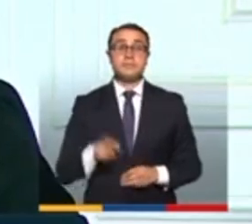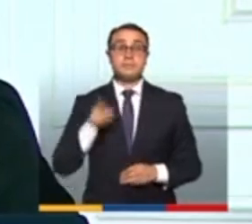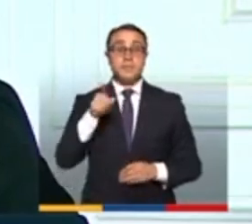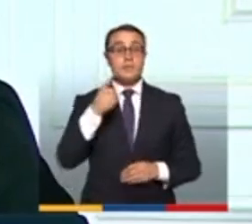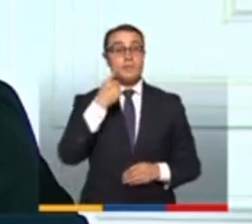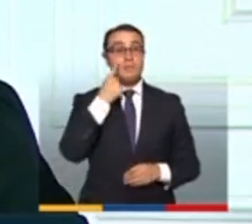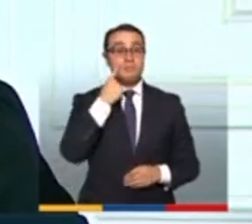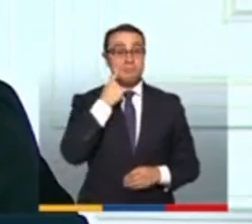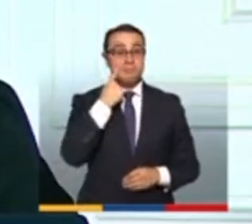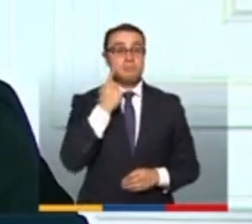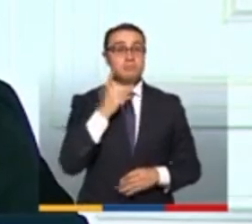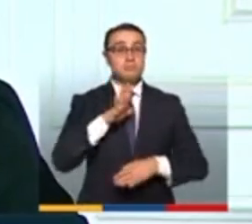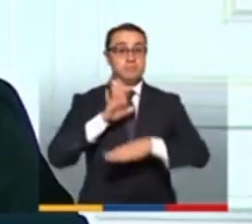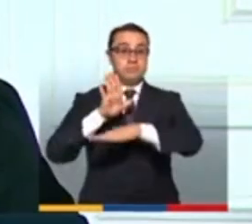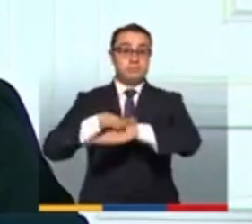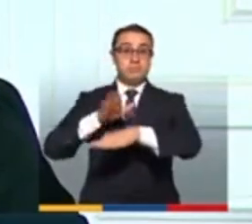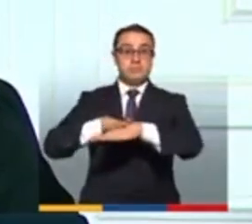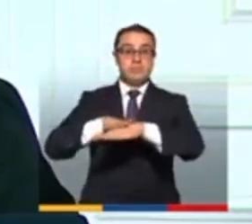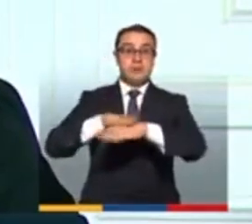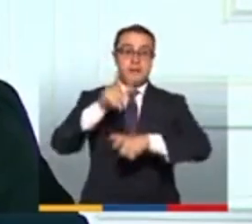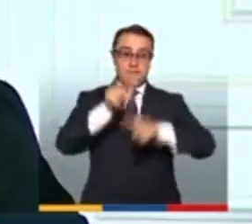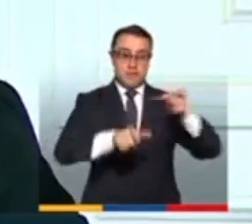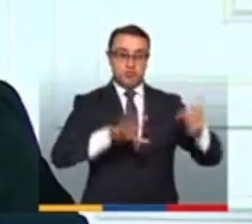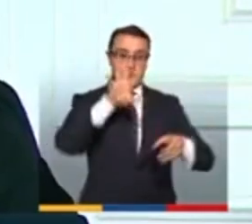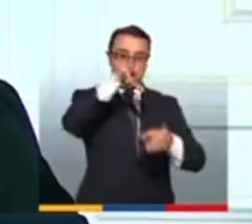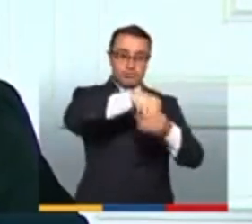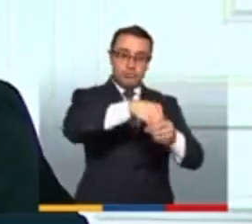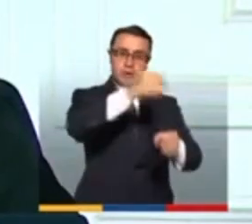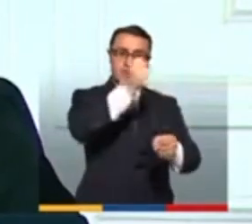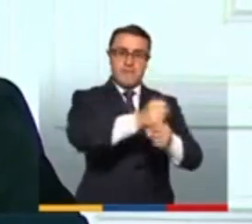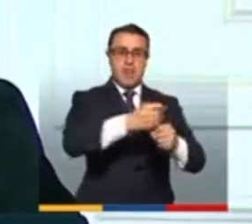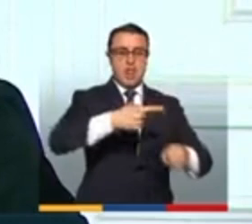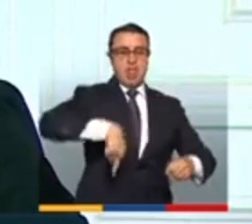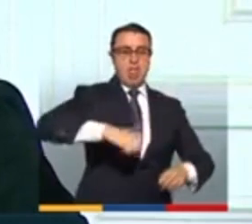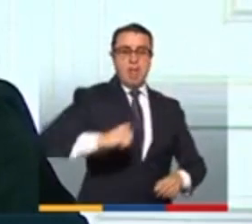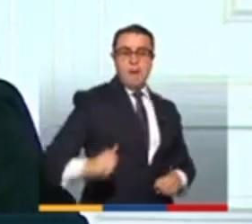sobreexplotaciones de la mano de obra, que en general son